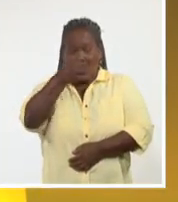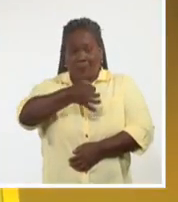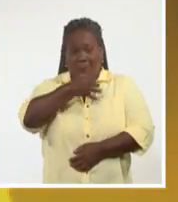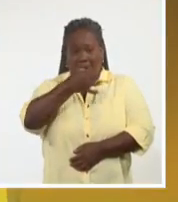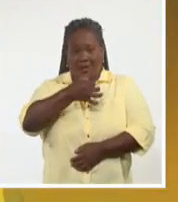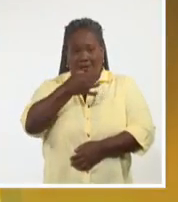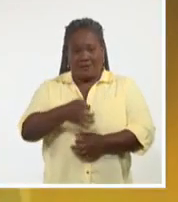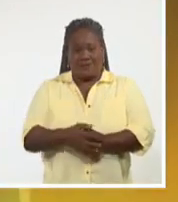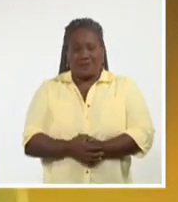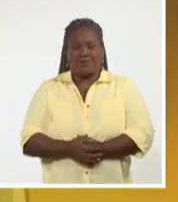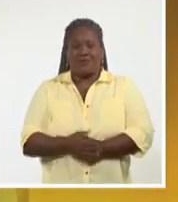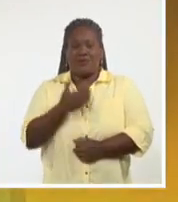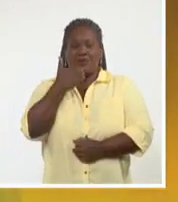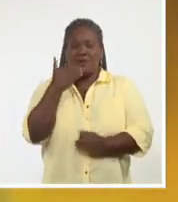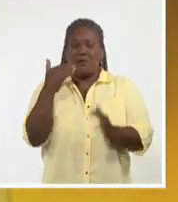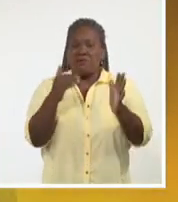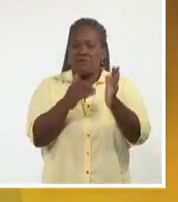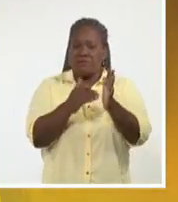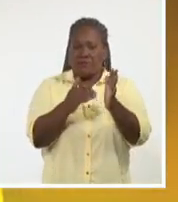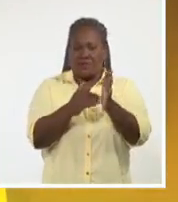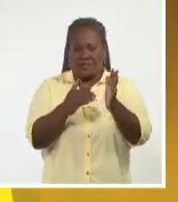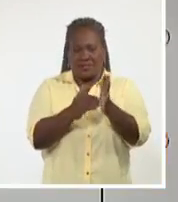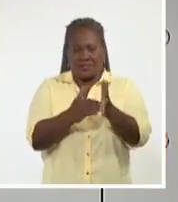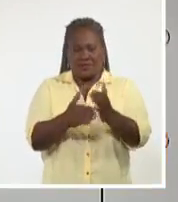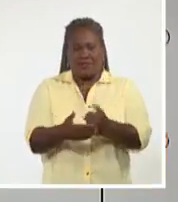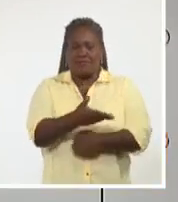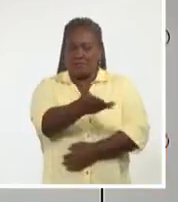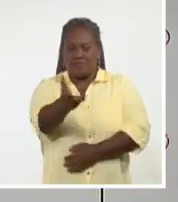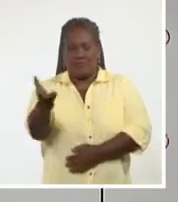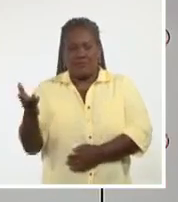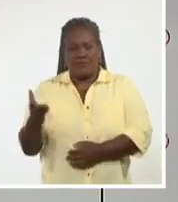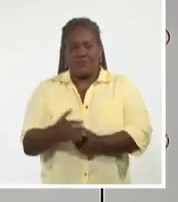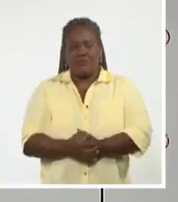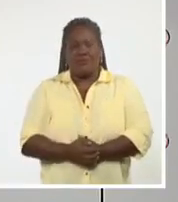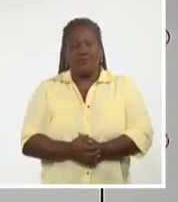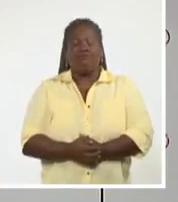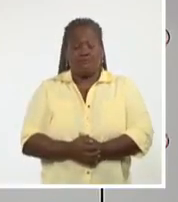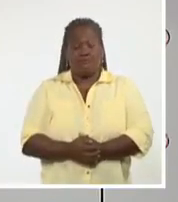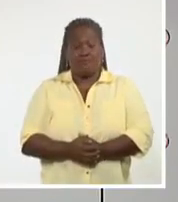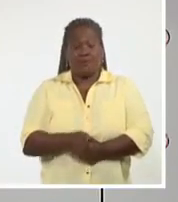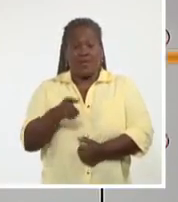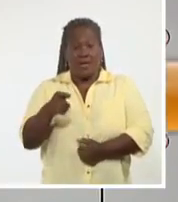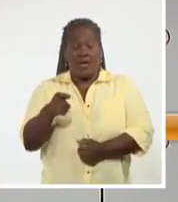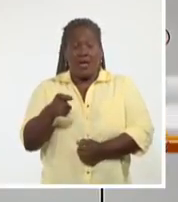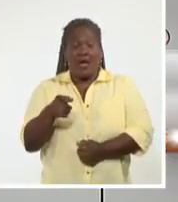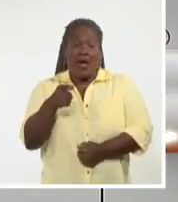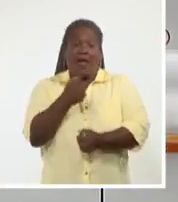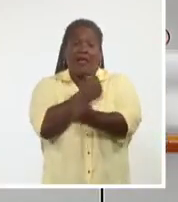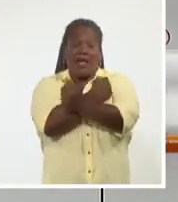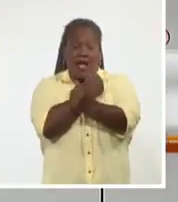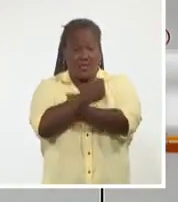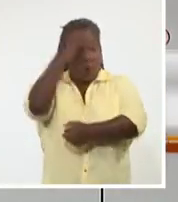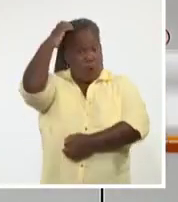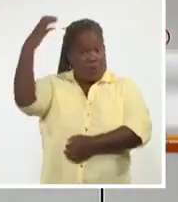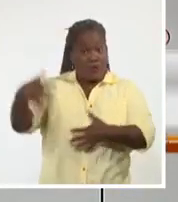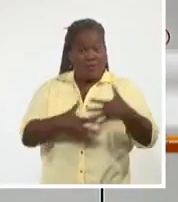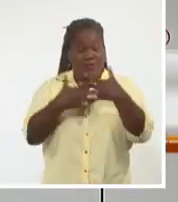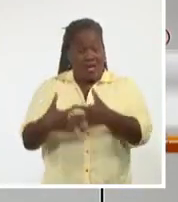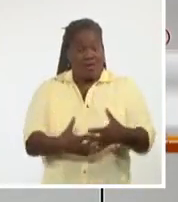sí buenas tardes dianas florán amigos televidentes a riesgo del ridículo en público el gobierno de eeuu